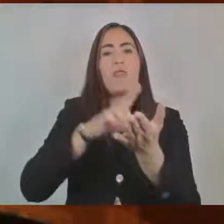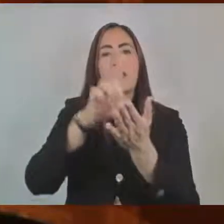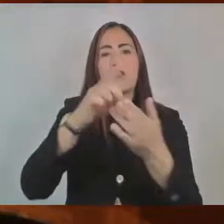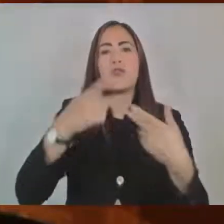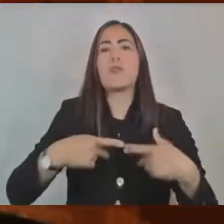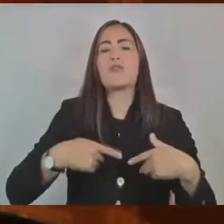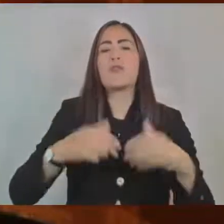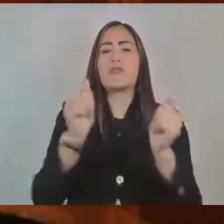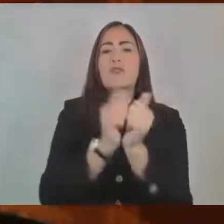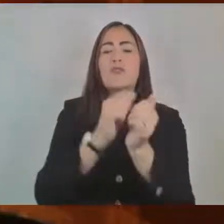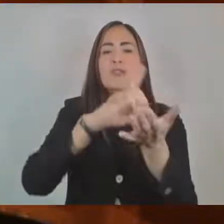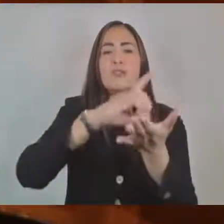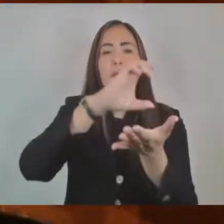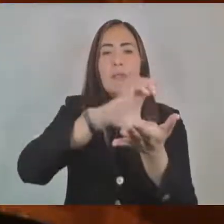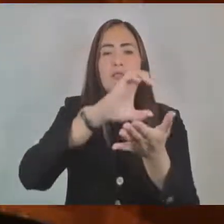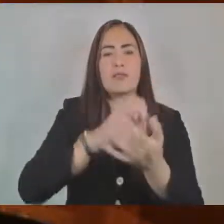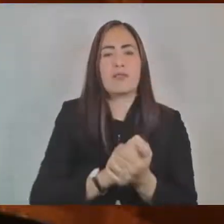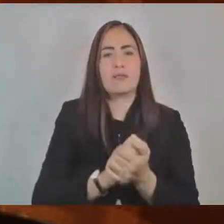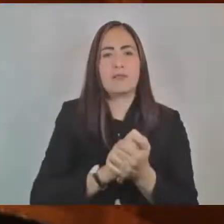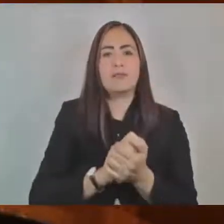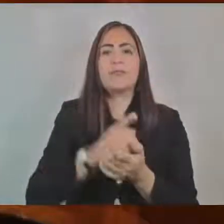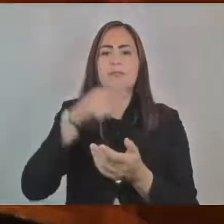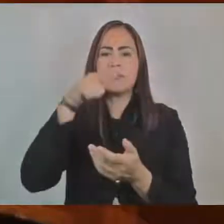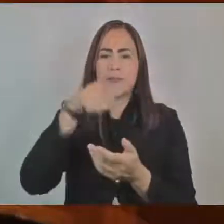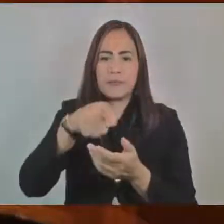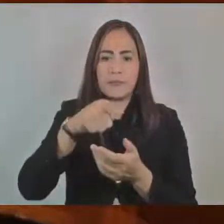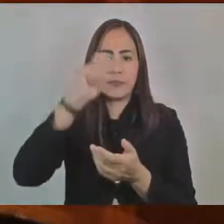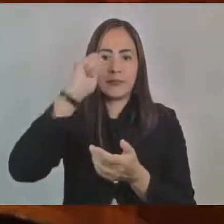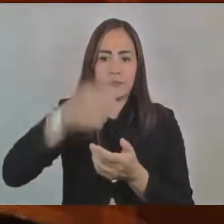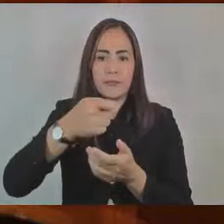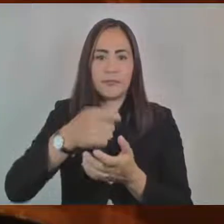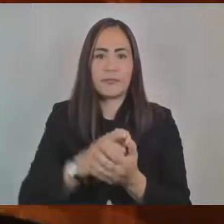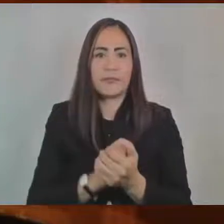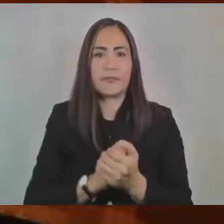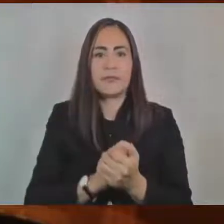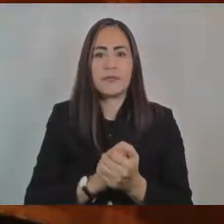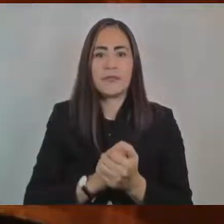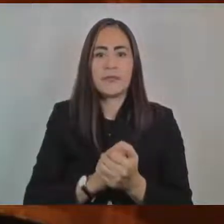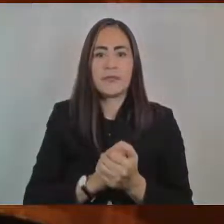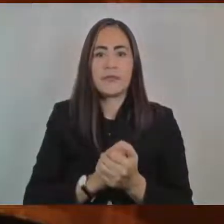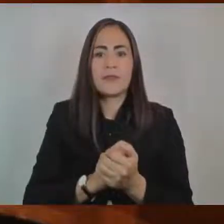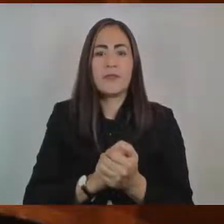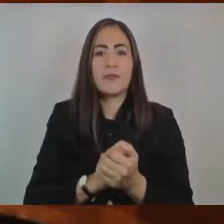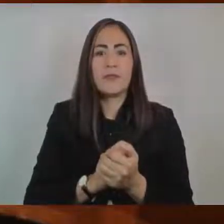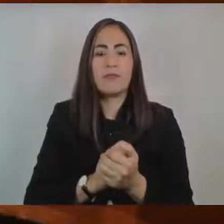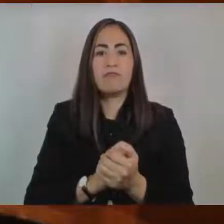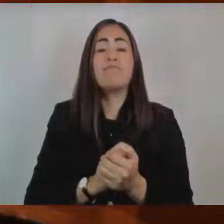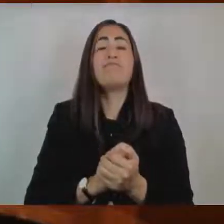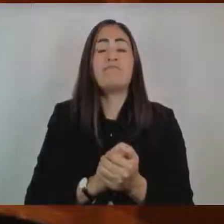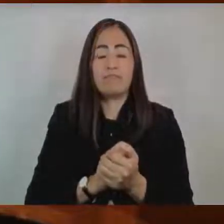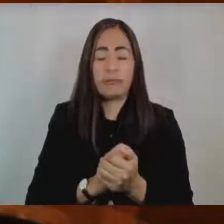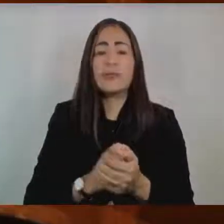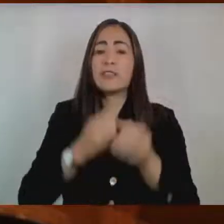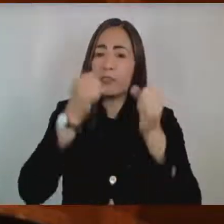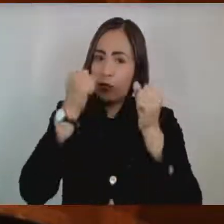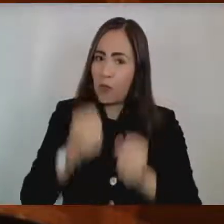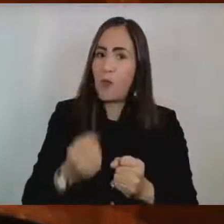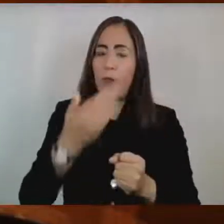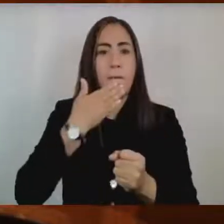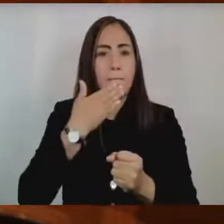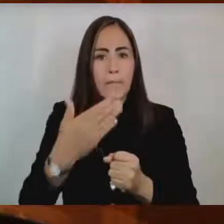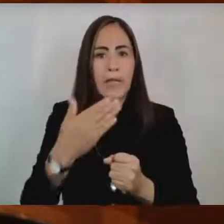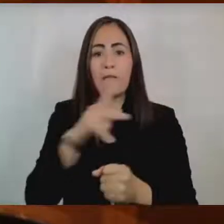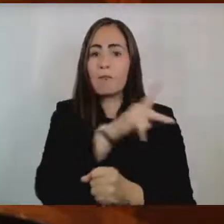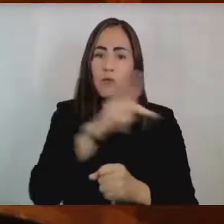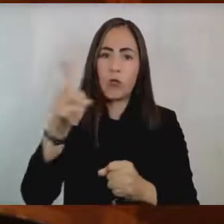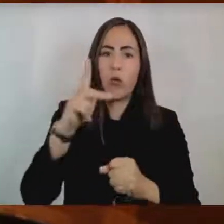de las Personas con Discapacidad, la cual tiene como propósito fundamental asegurar el goce pleno y